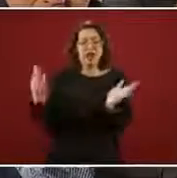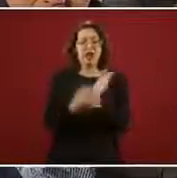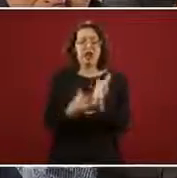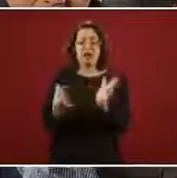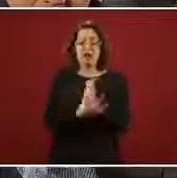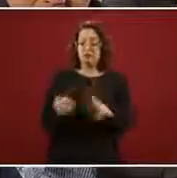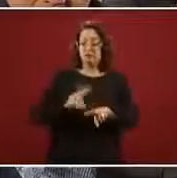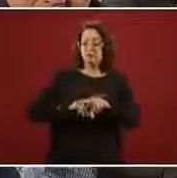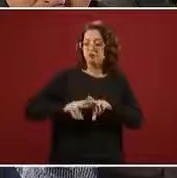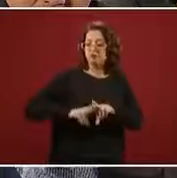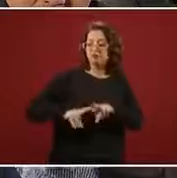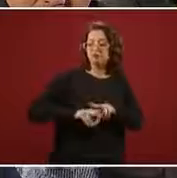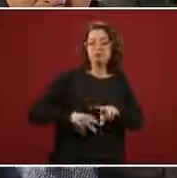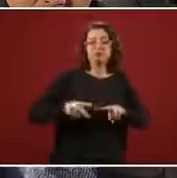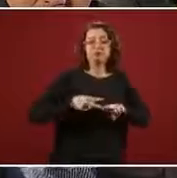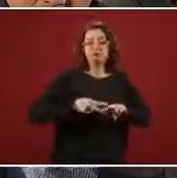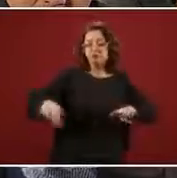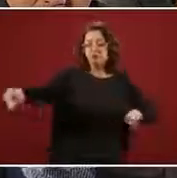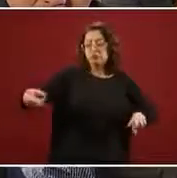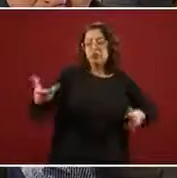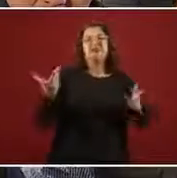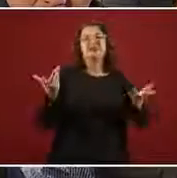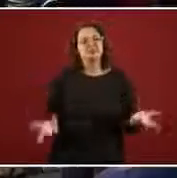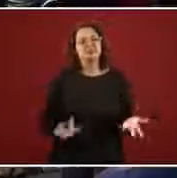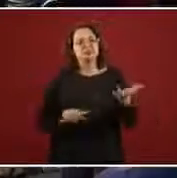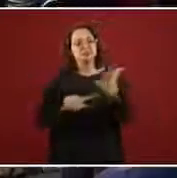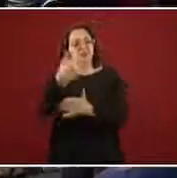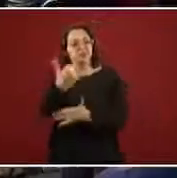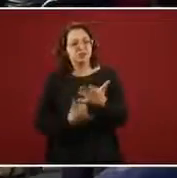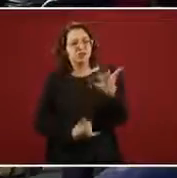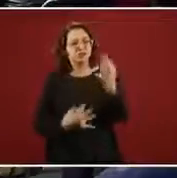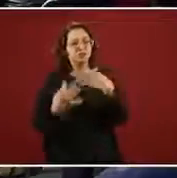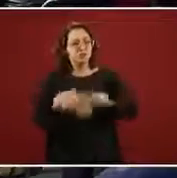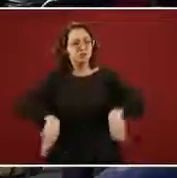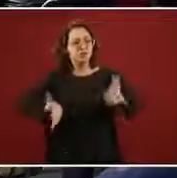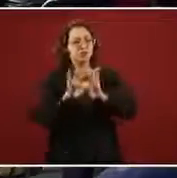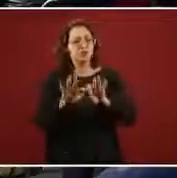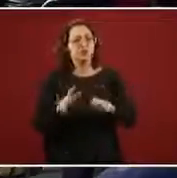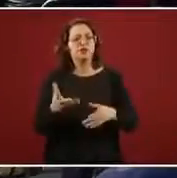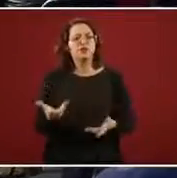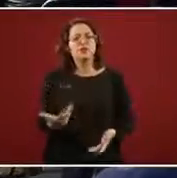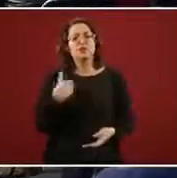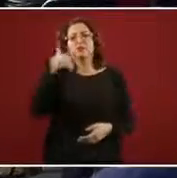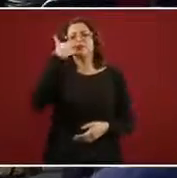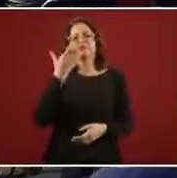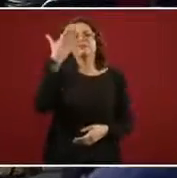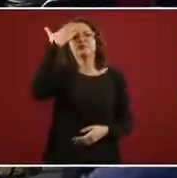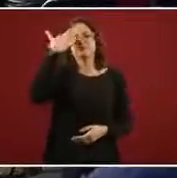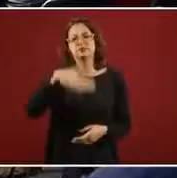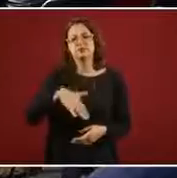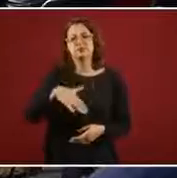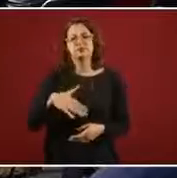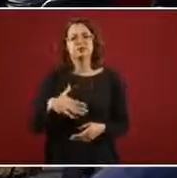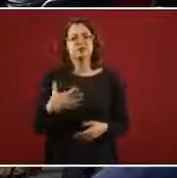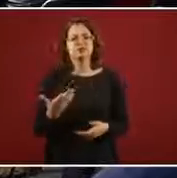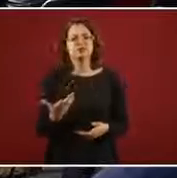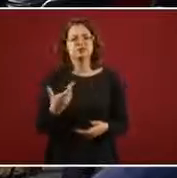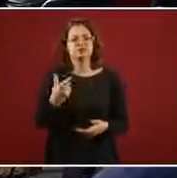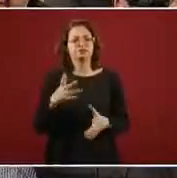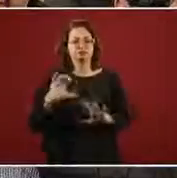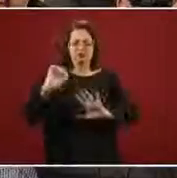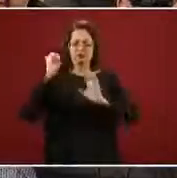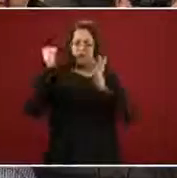proyecto importante y también quisiera saber cómo se está financiando.